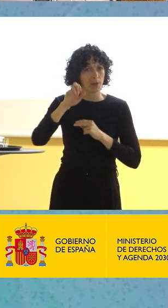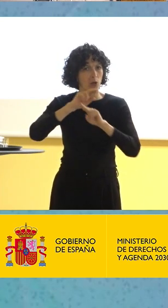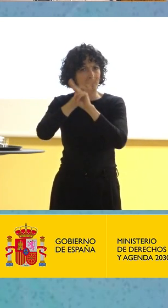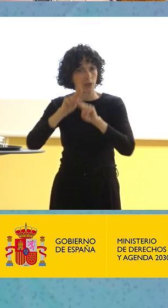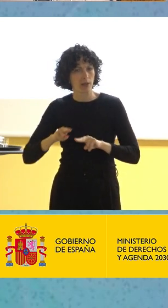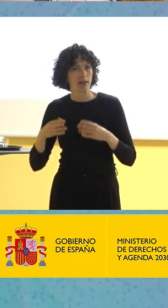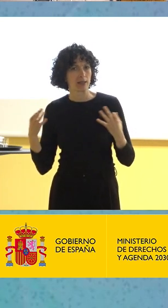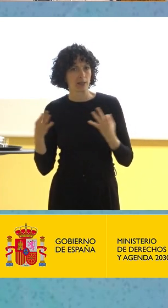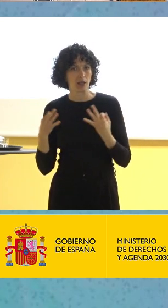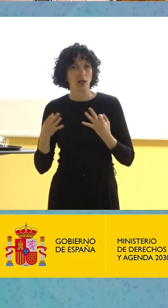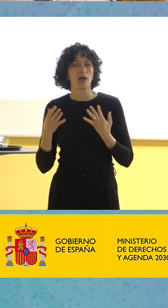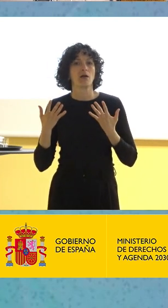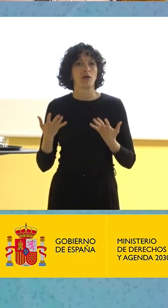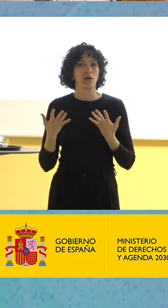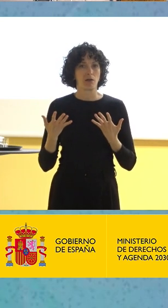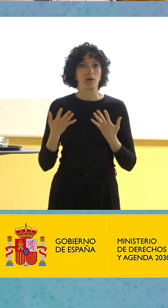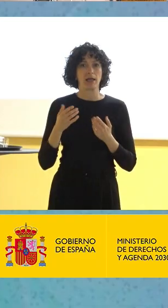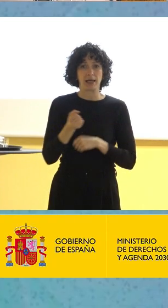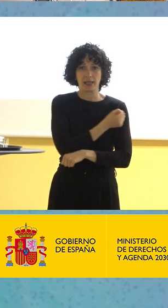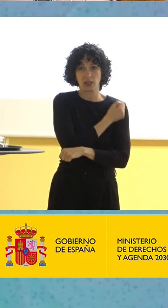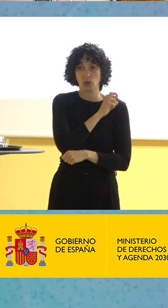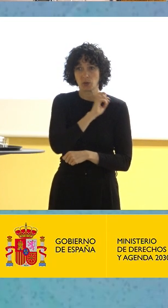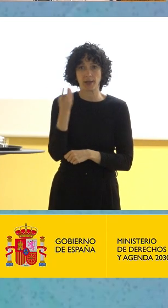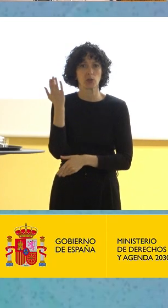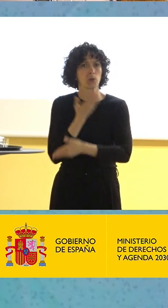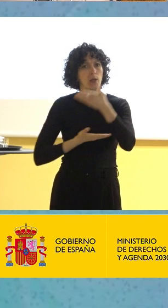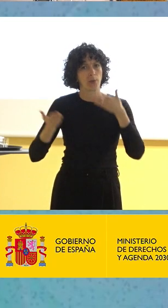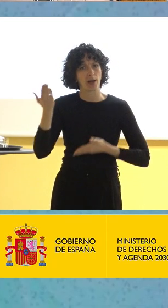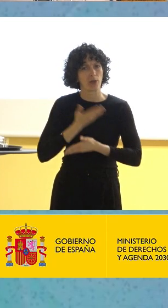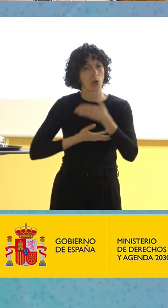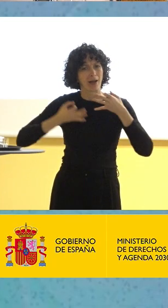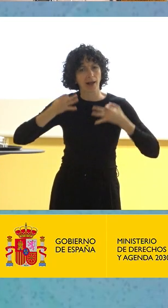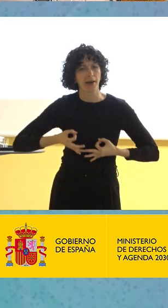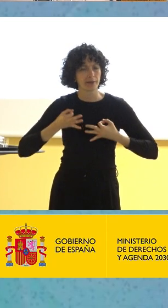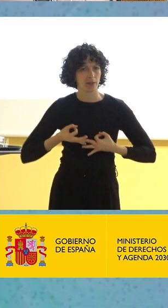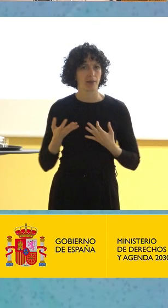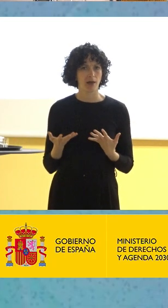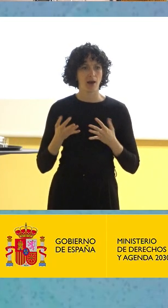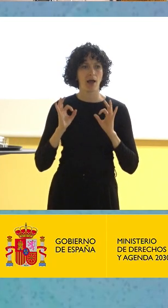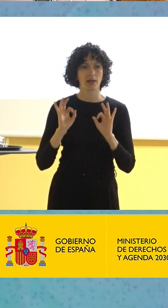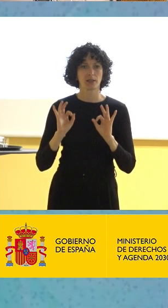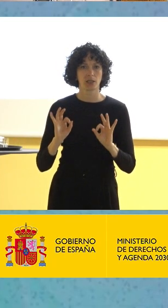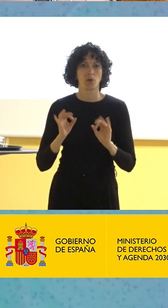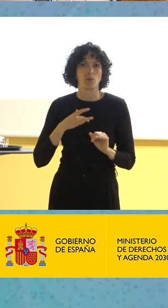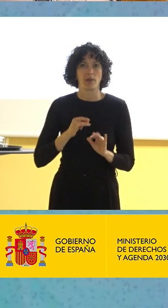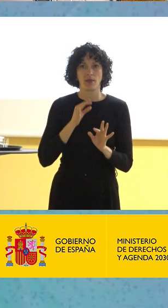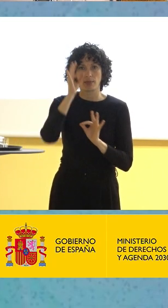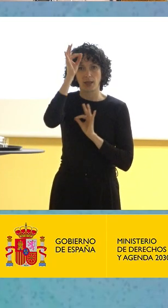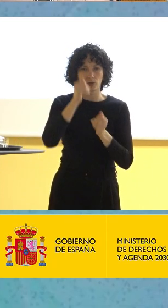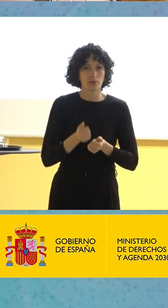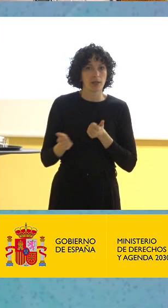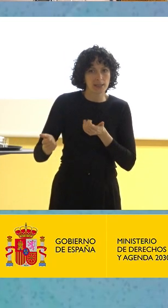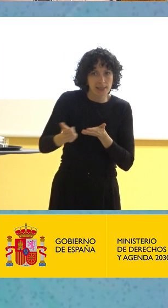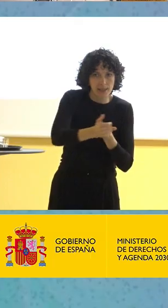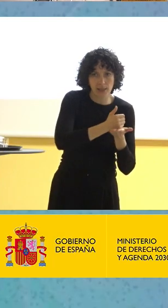debería garantizar esa interoperabilidad entre los registros, pues para posibilitar, ¿no? esa posibilidad de tener más datos y